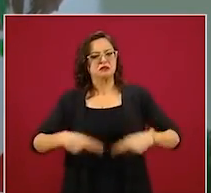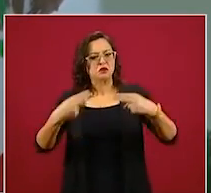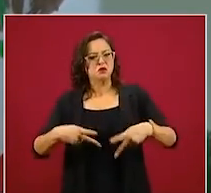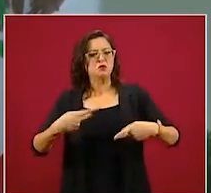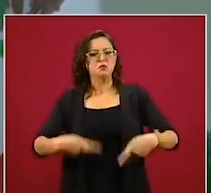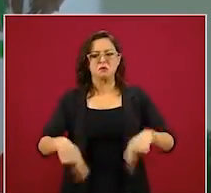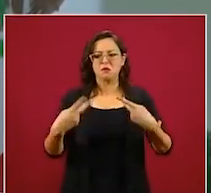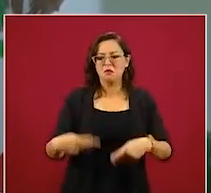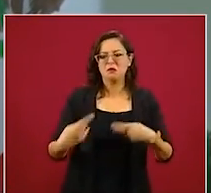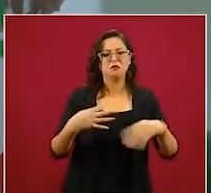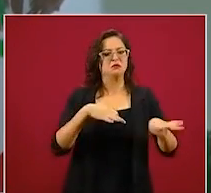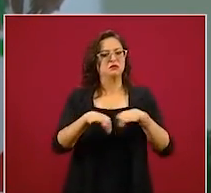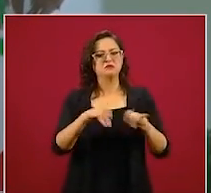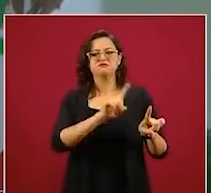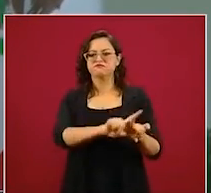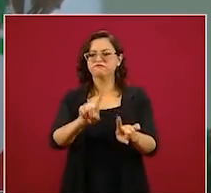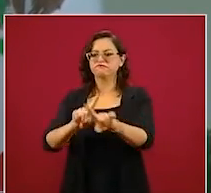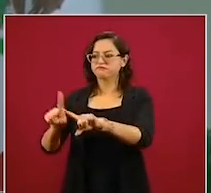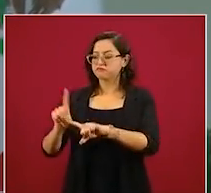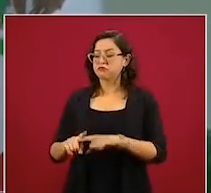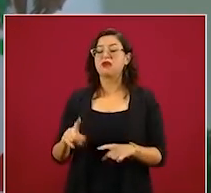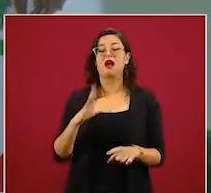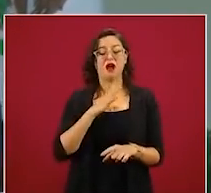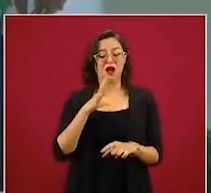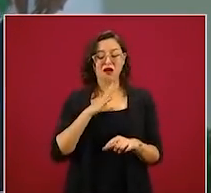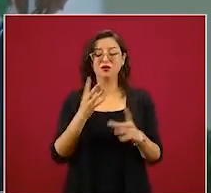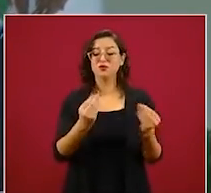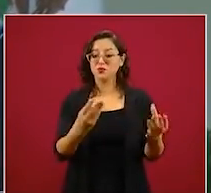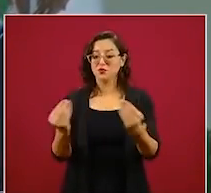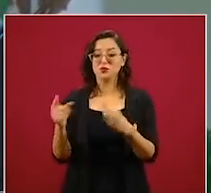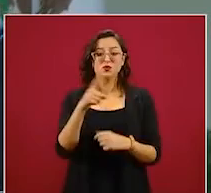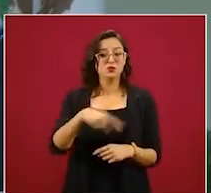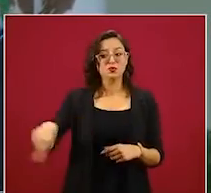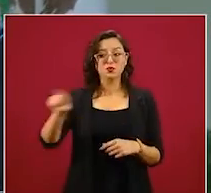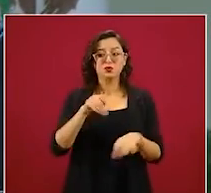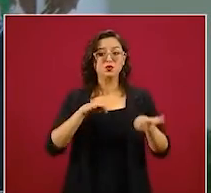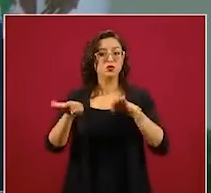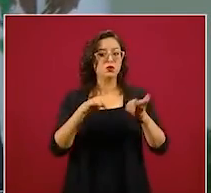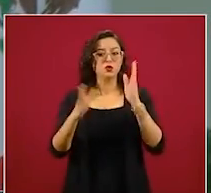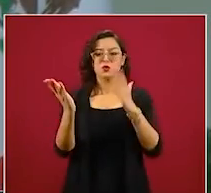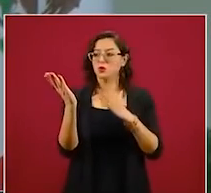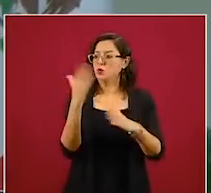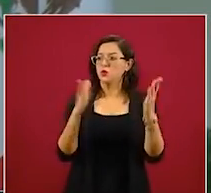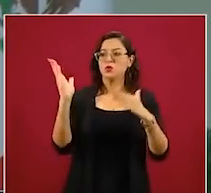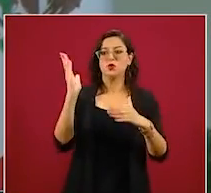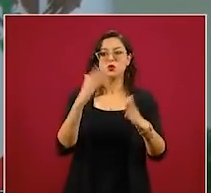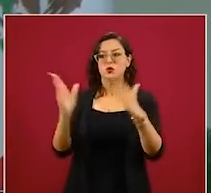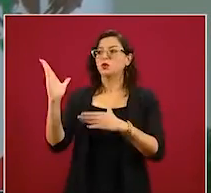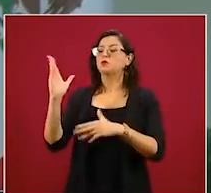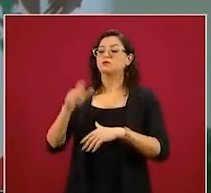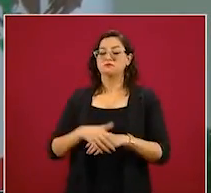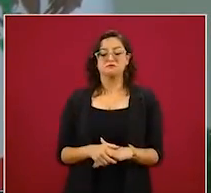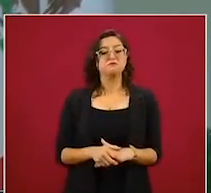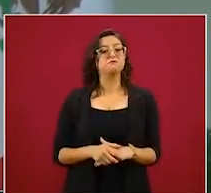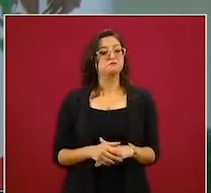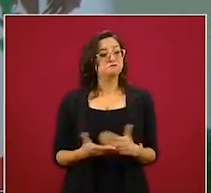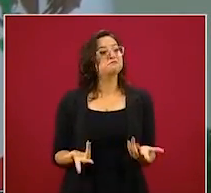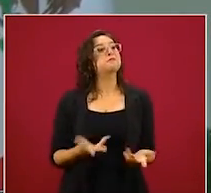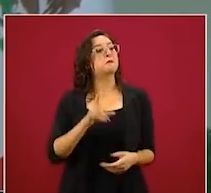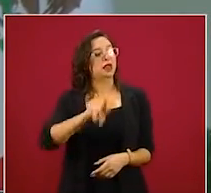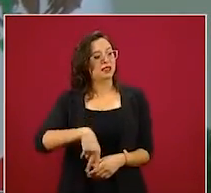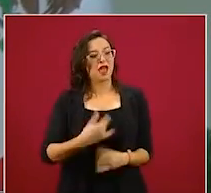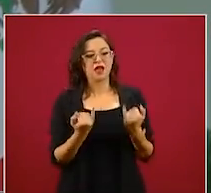gran porcentaje de propiedad de negocios, son sumamente exitosos, son como usted, grandes